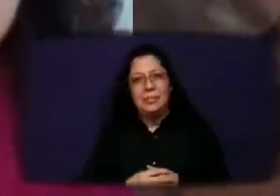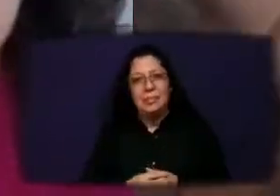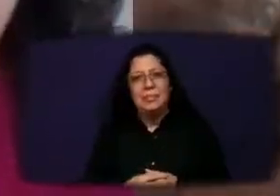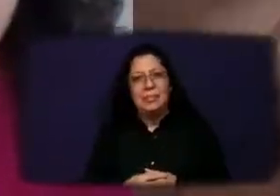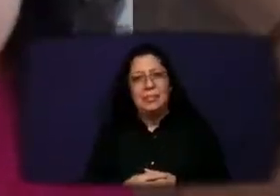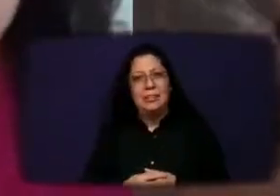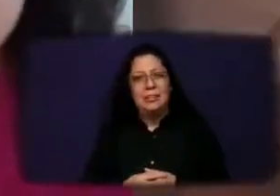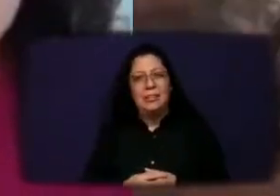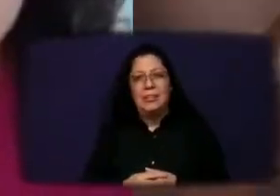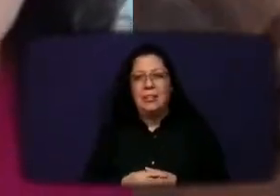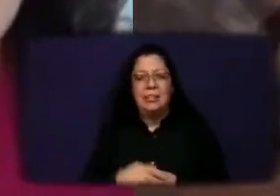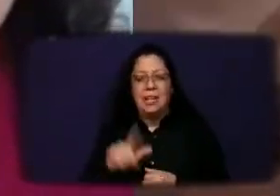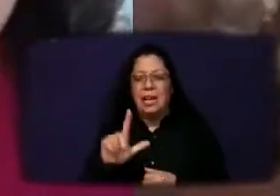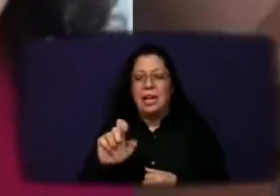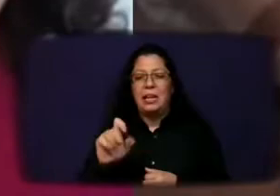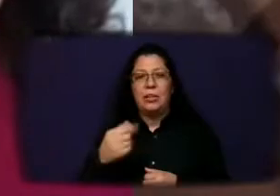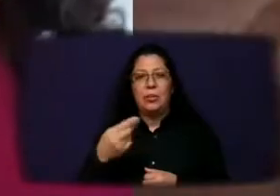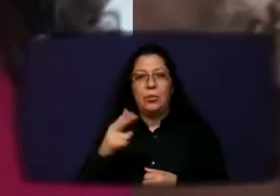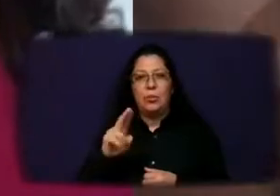ricas legumbres.